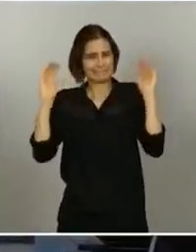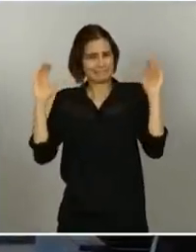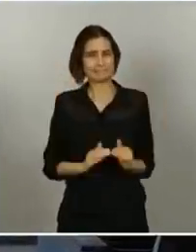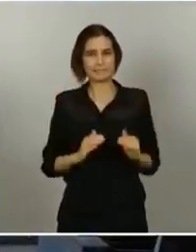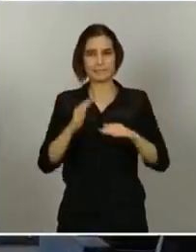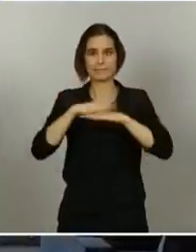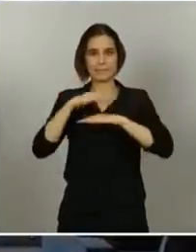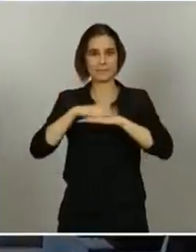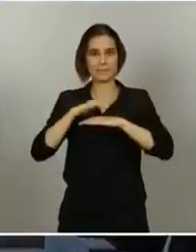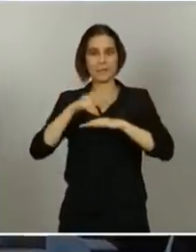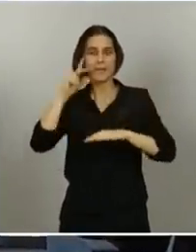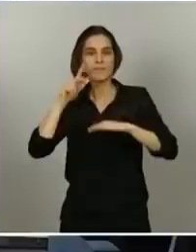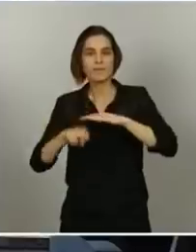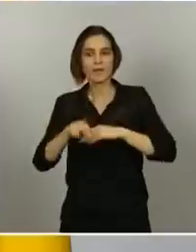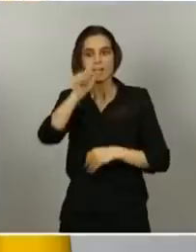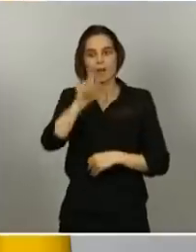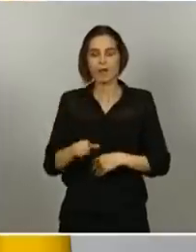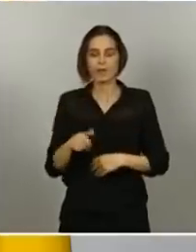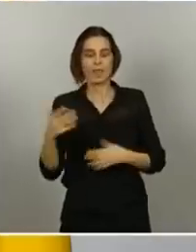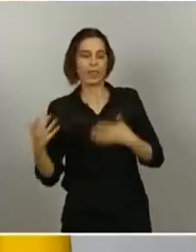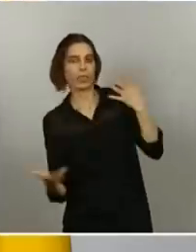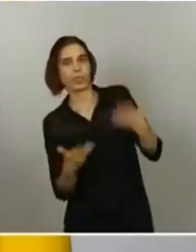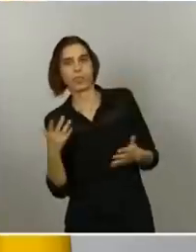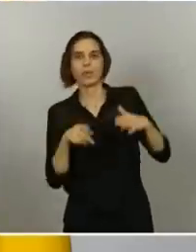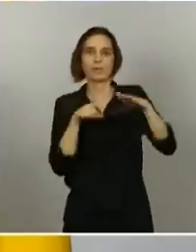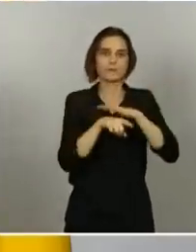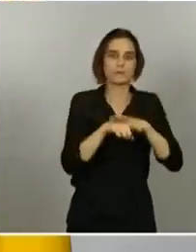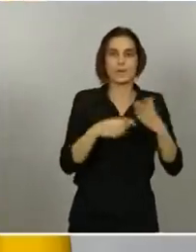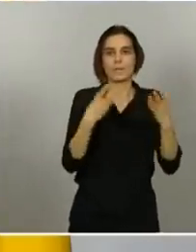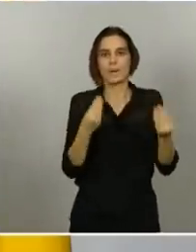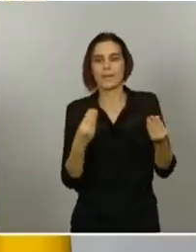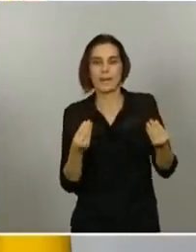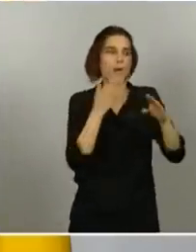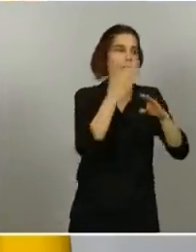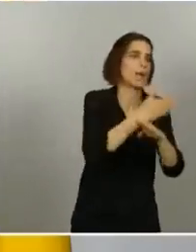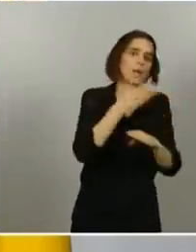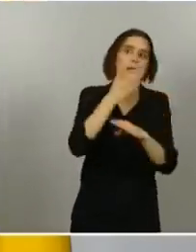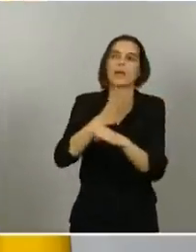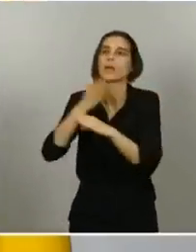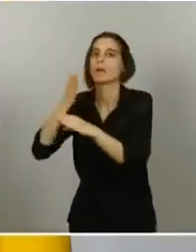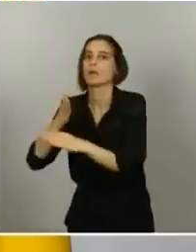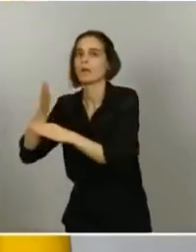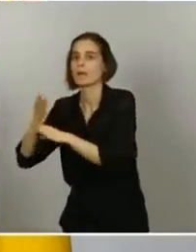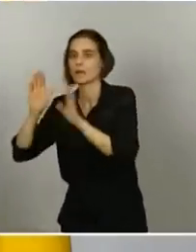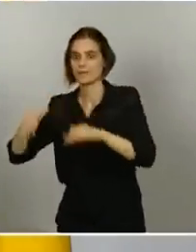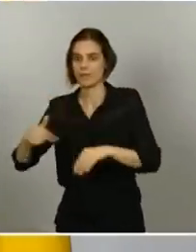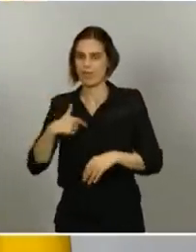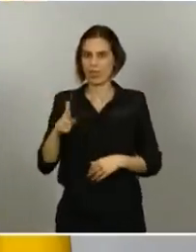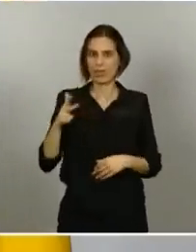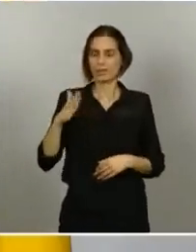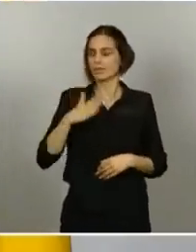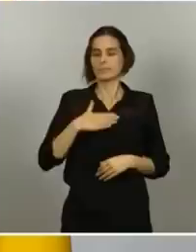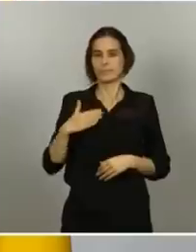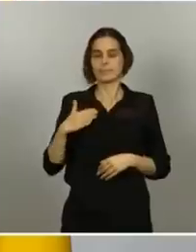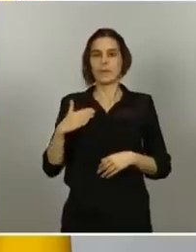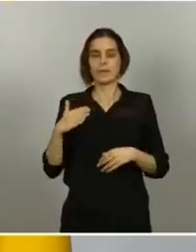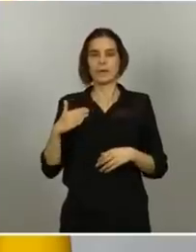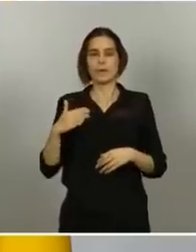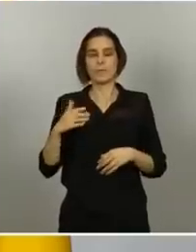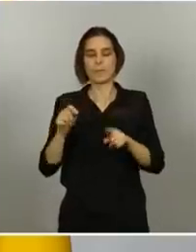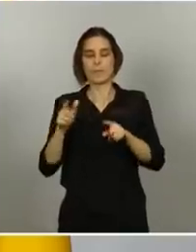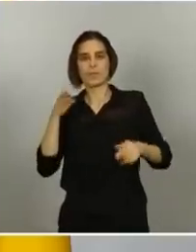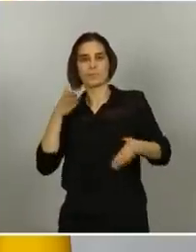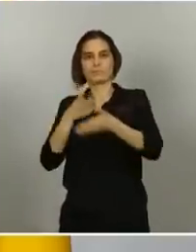tenga que encontrar en un laberinto burocrático que na práctica le poda privar de un derecho que tiene e que sin embargo por as complejidades